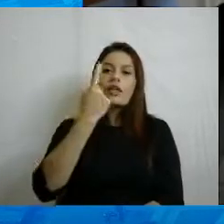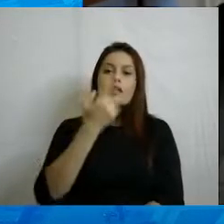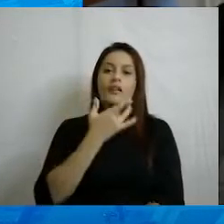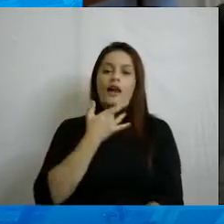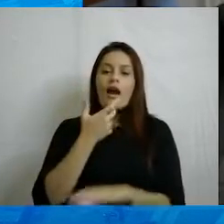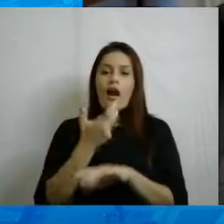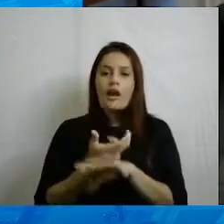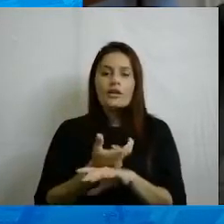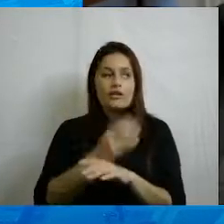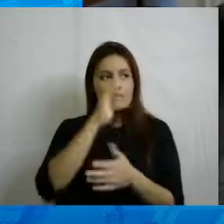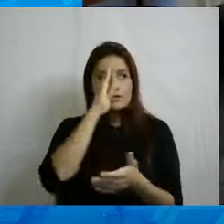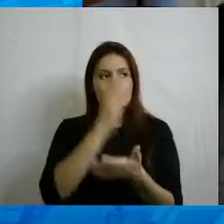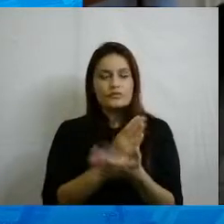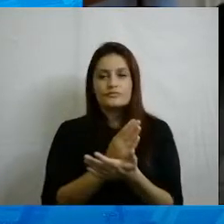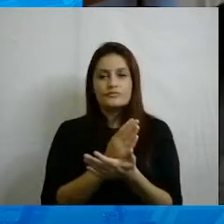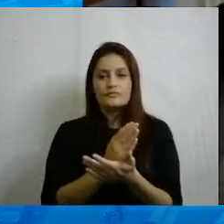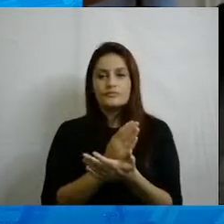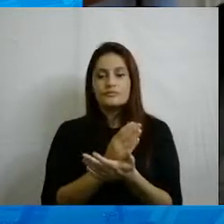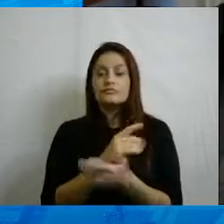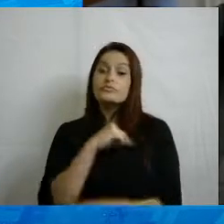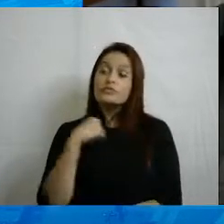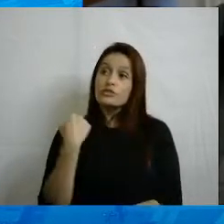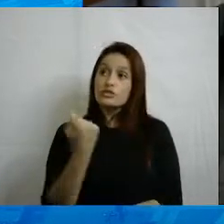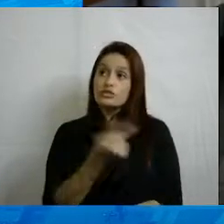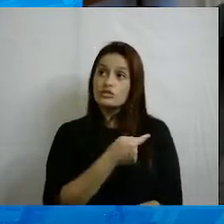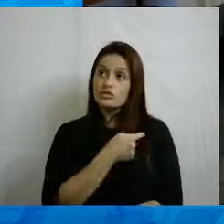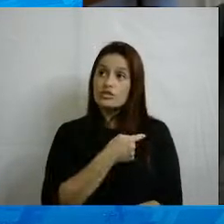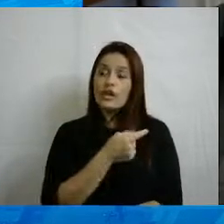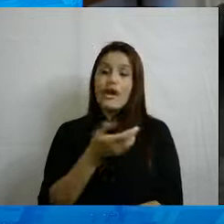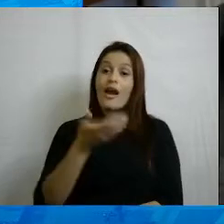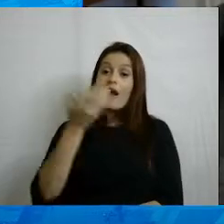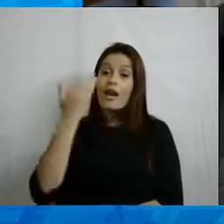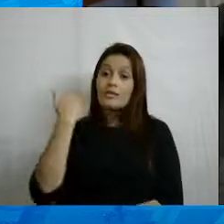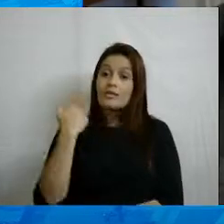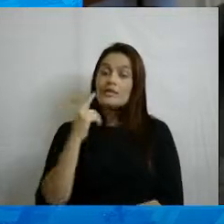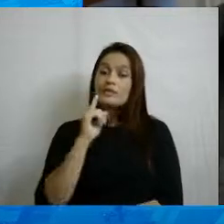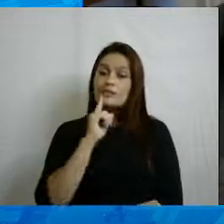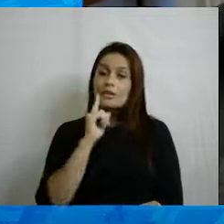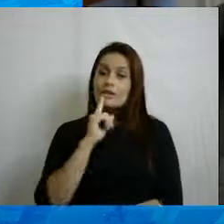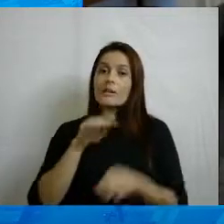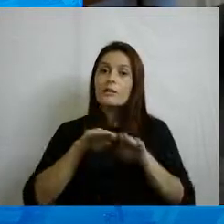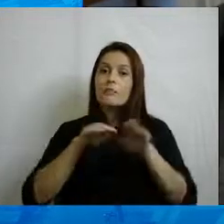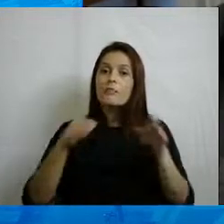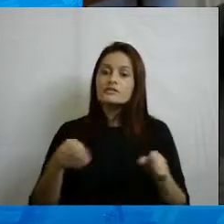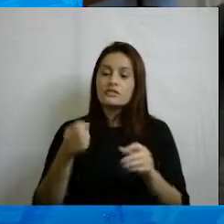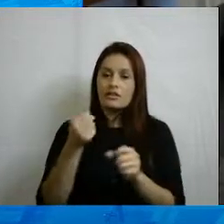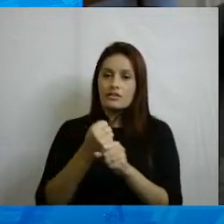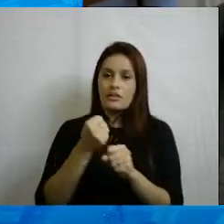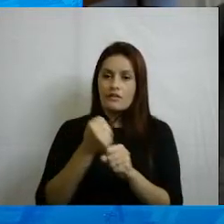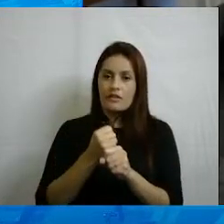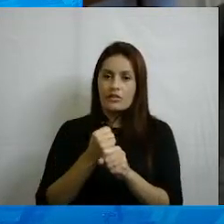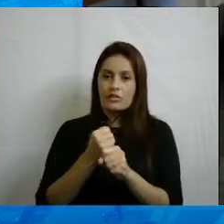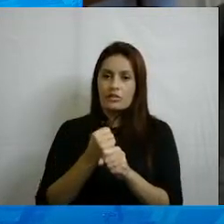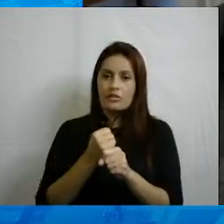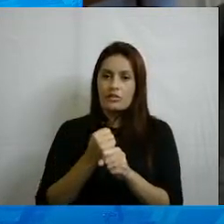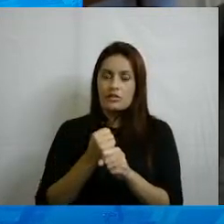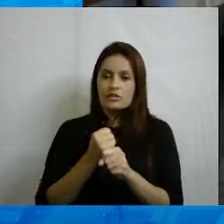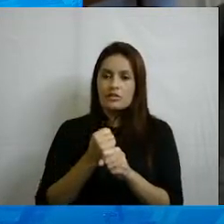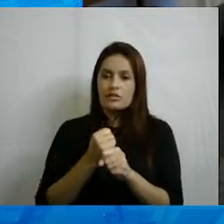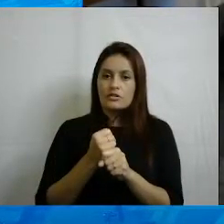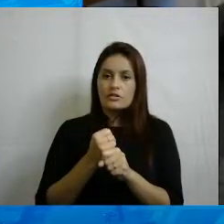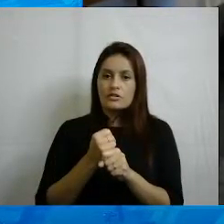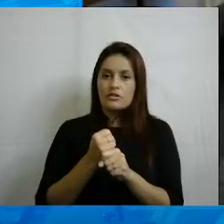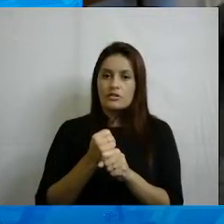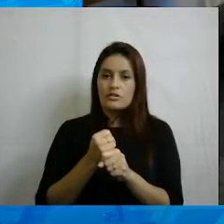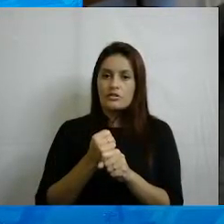para designar? Entonces, nosotros antiguamente, en la antigua administración, teníamos una mesa de trabajo, lo cual era difícil porque yo no